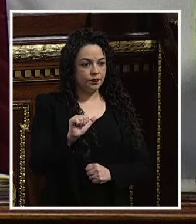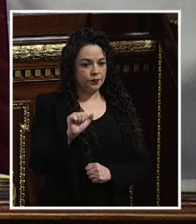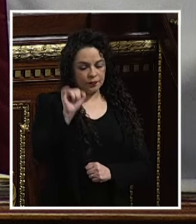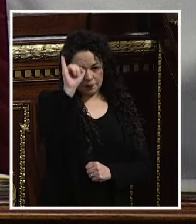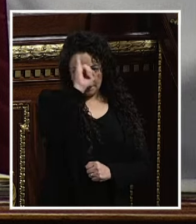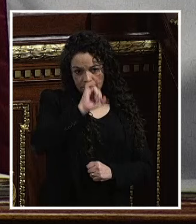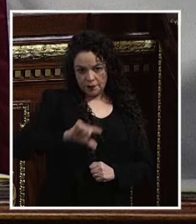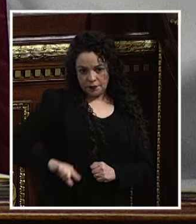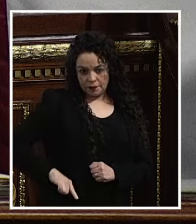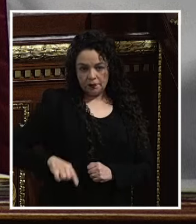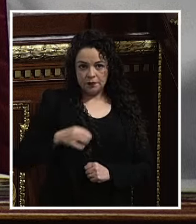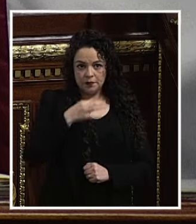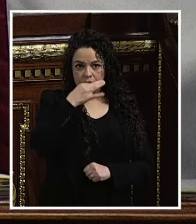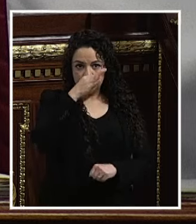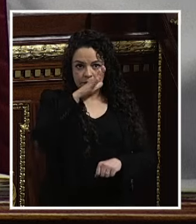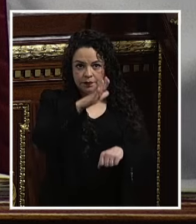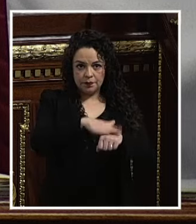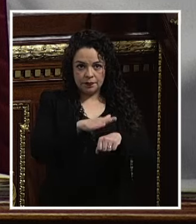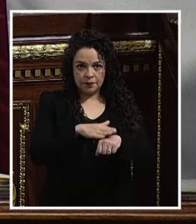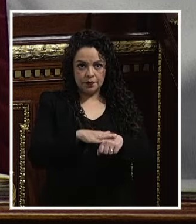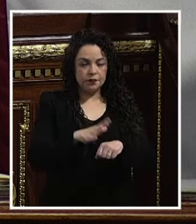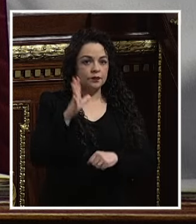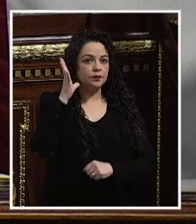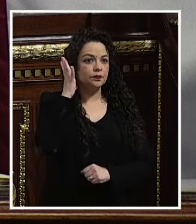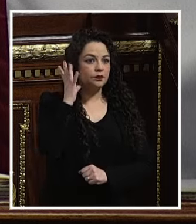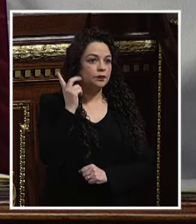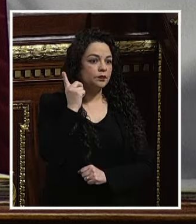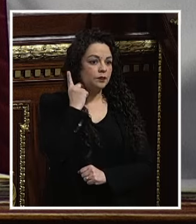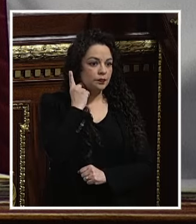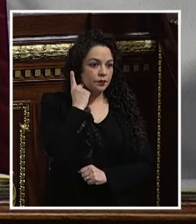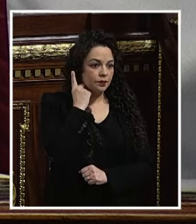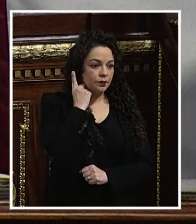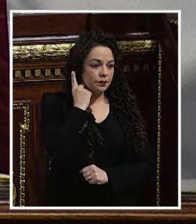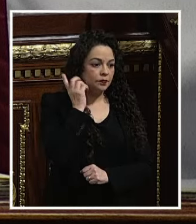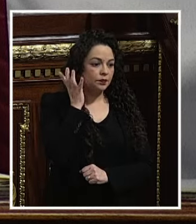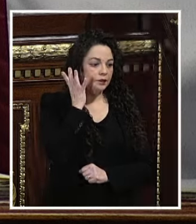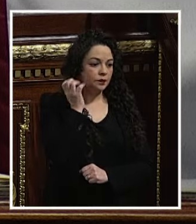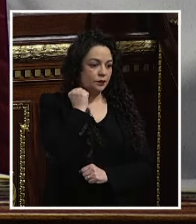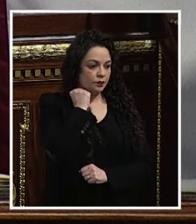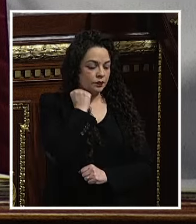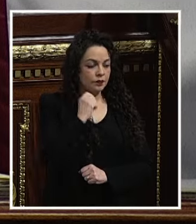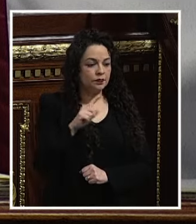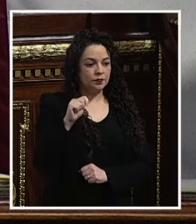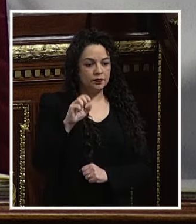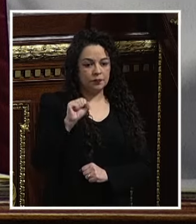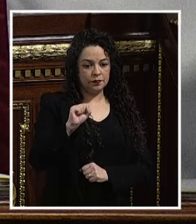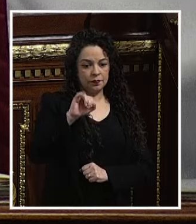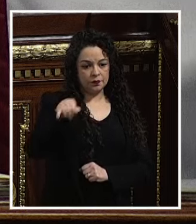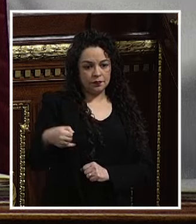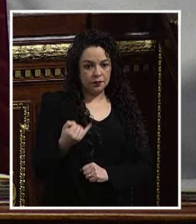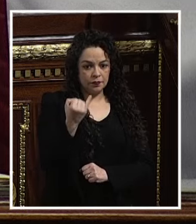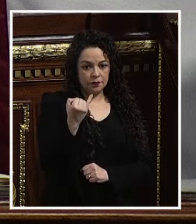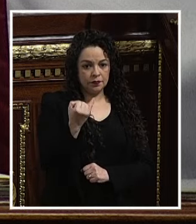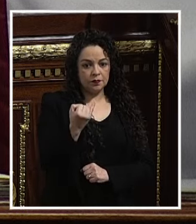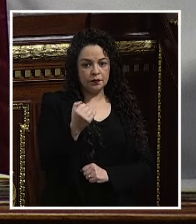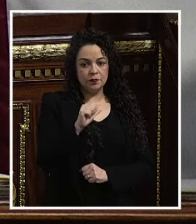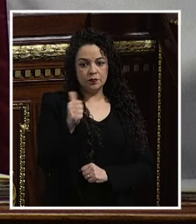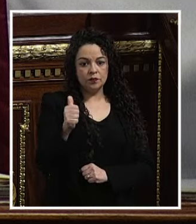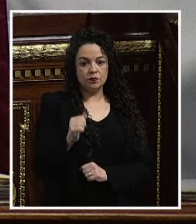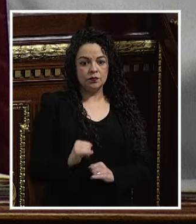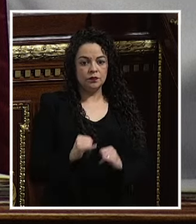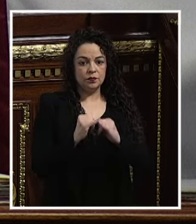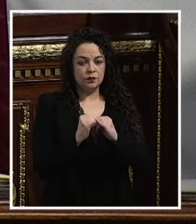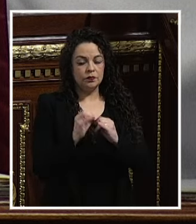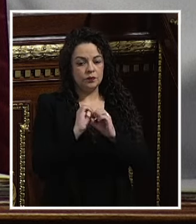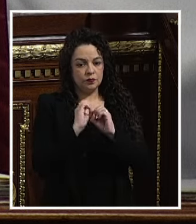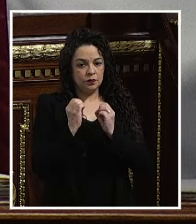de Gobierno, al Congreso de la Unión, al Tribunal Superior de Justicia y a los órganos autónomos de la Ciudad